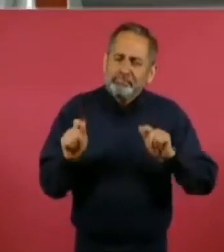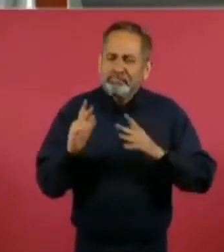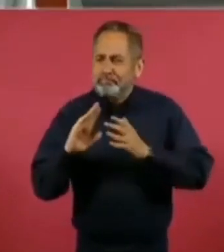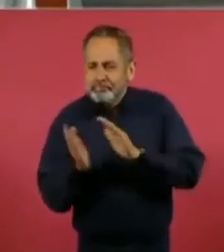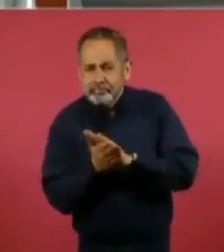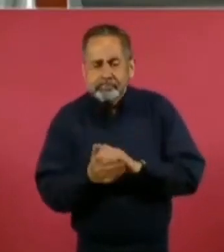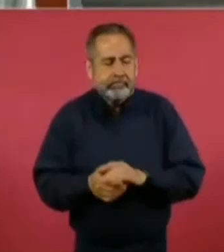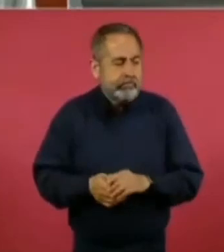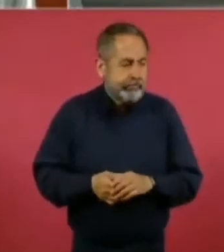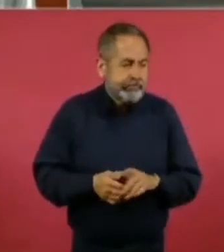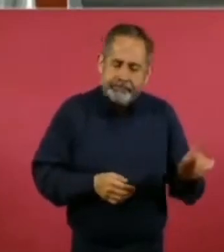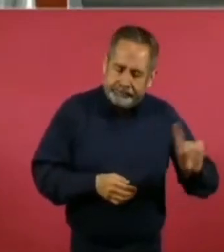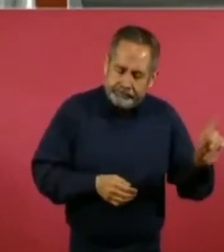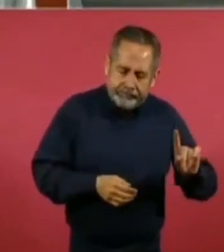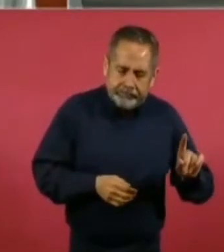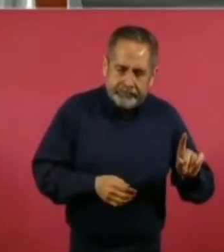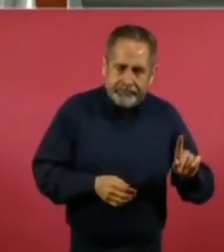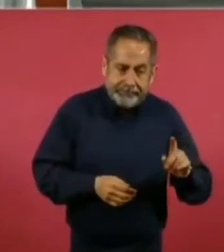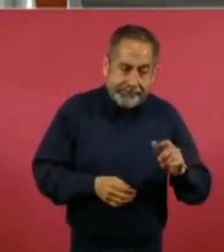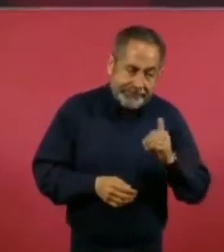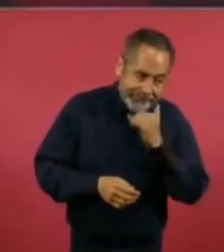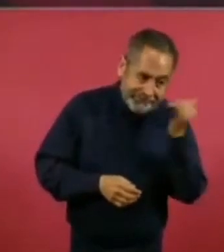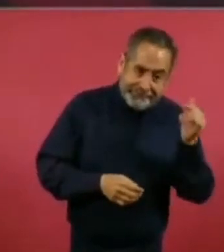Y se equivocó.